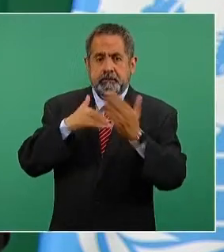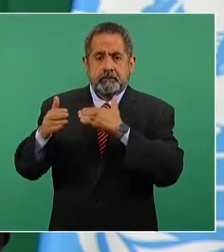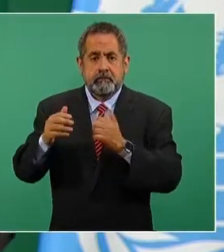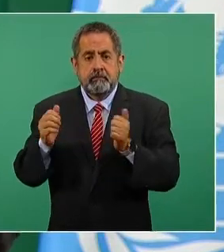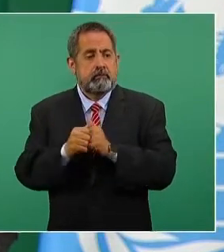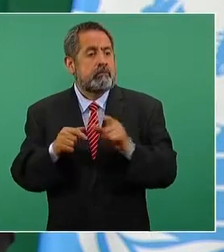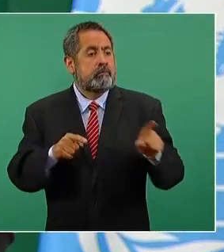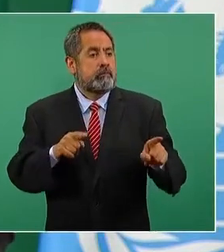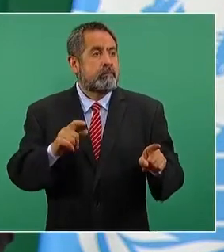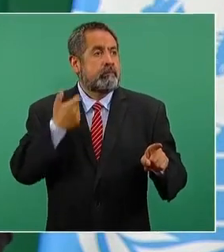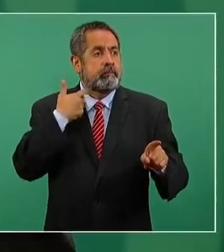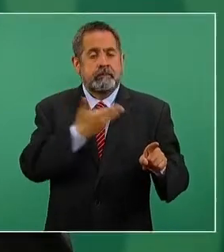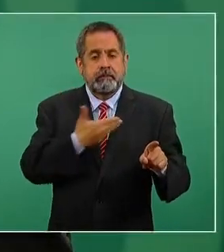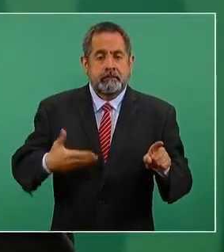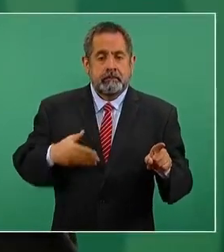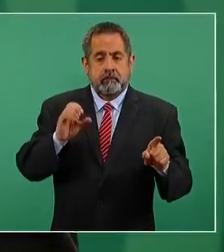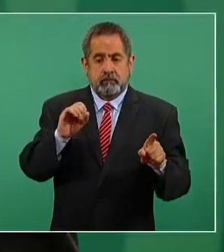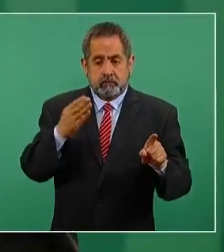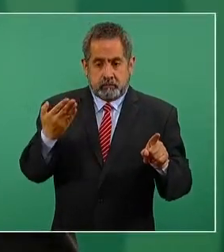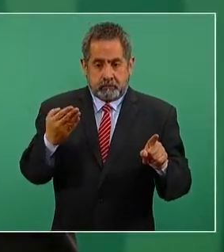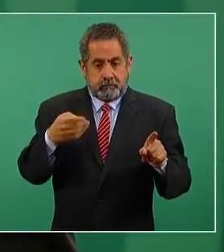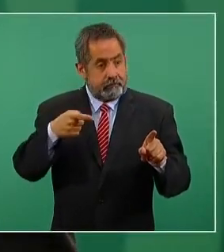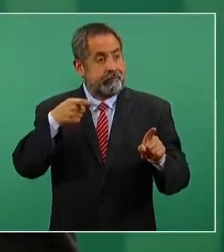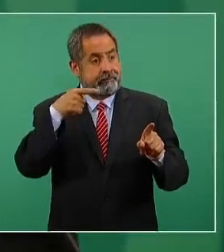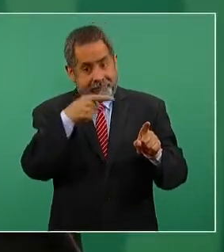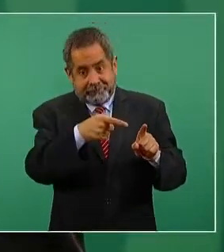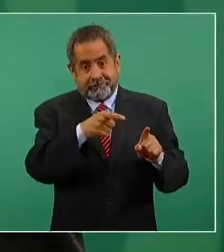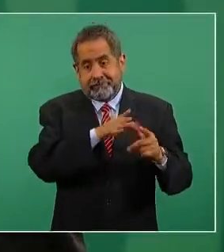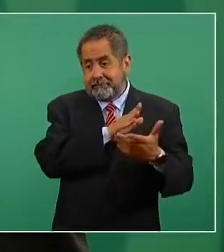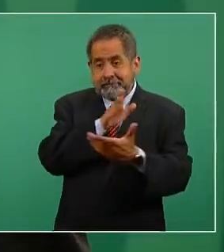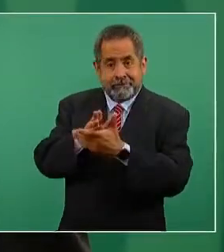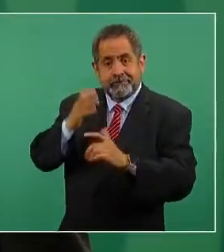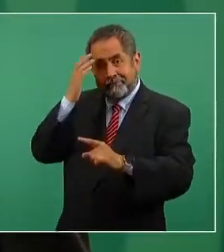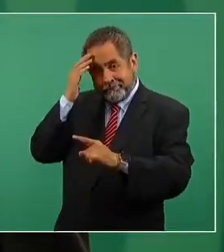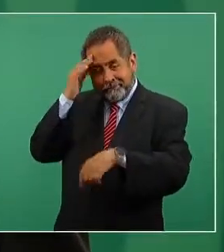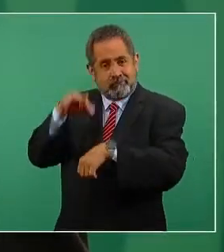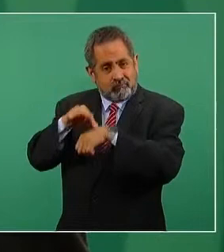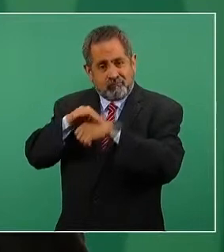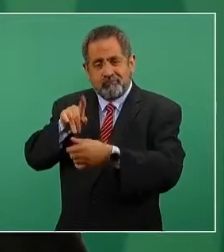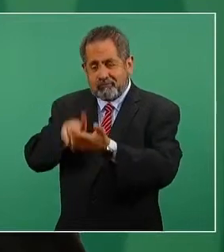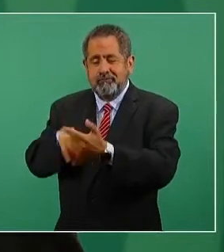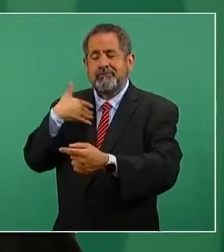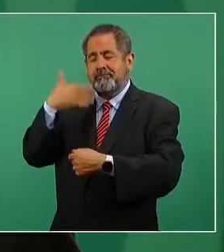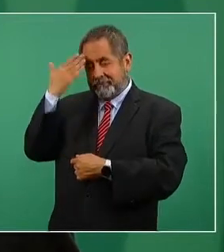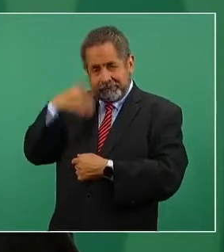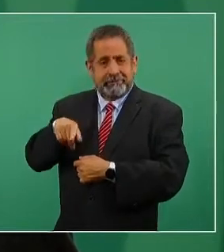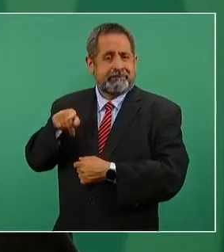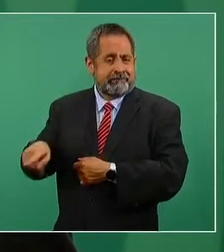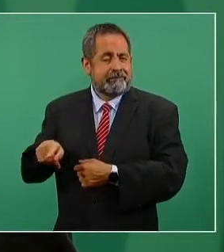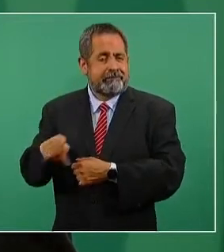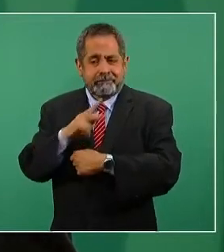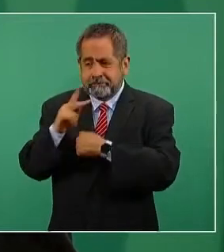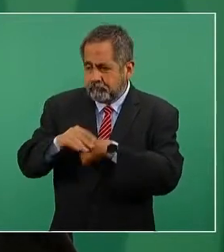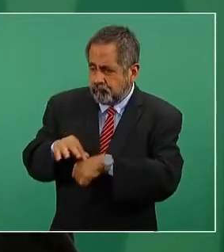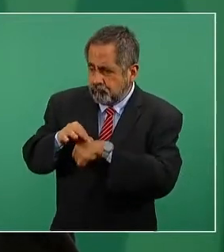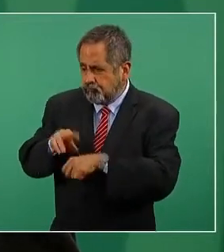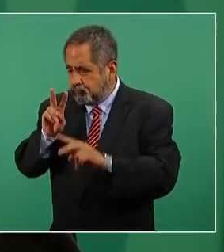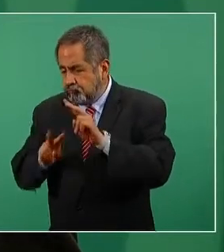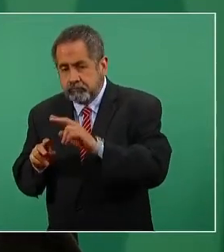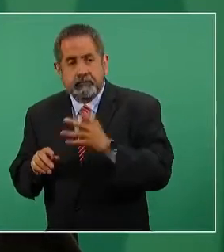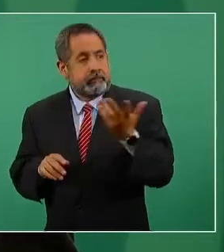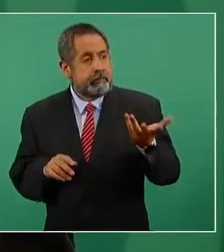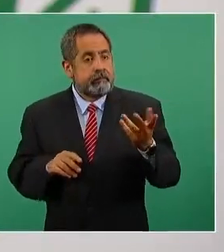del presidente Obama. Él viajó a esos países, conoce muy bien la situación y nos alienta mucho que haya designado a